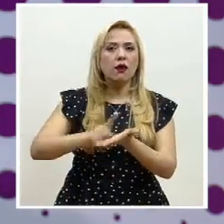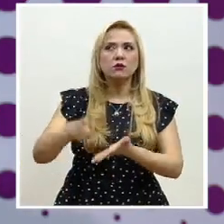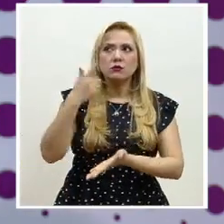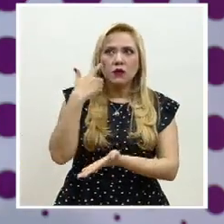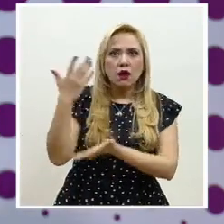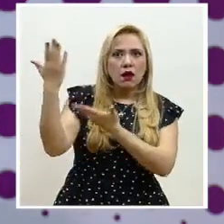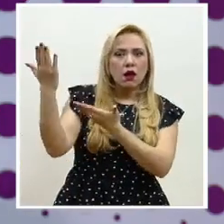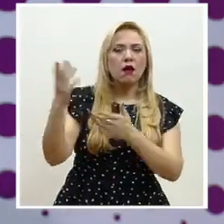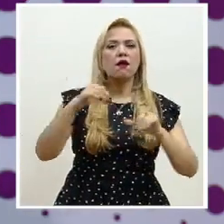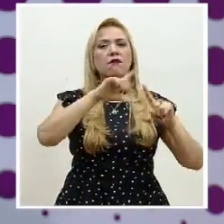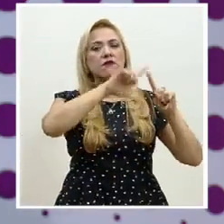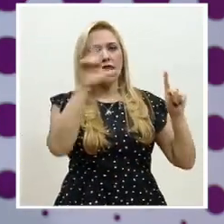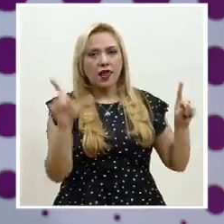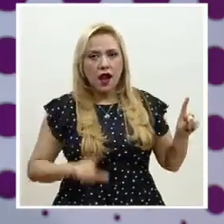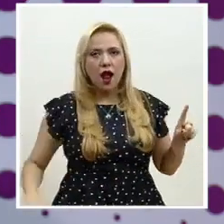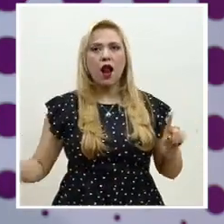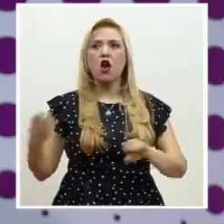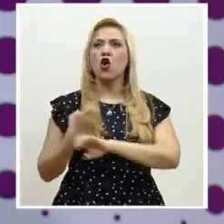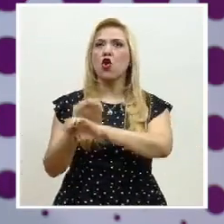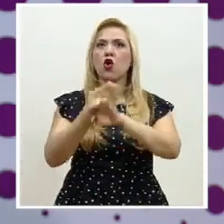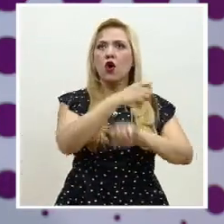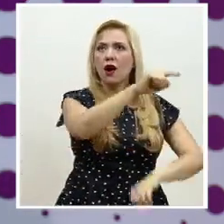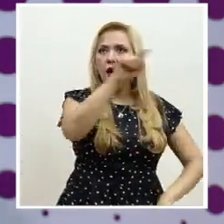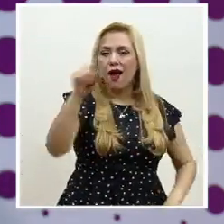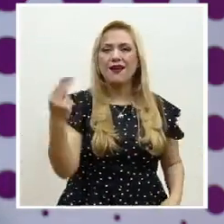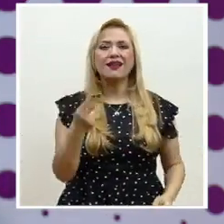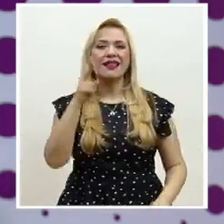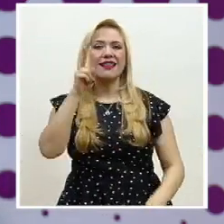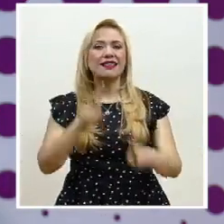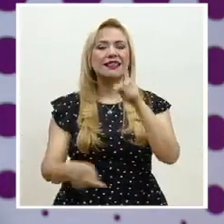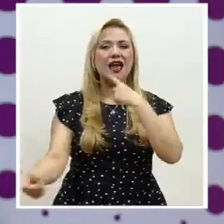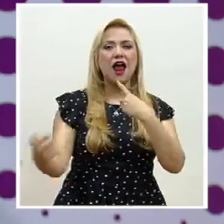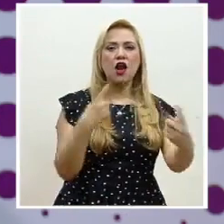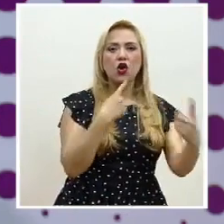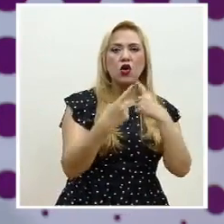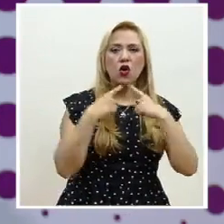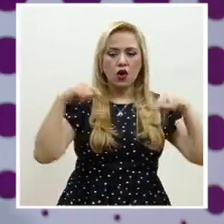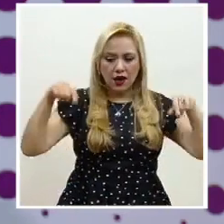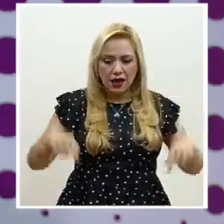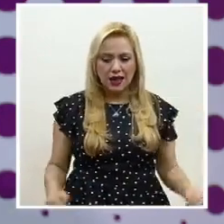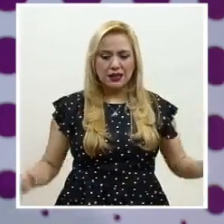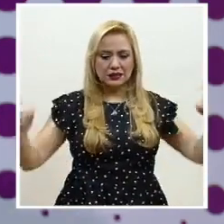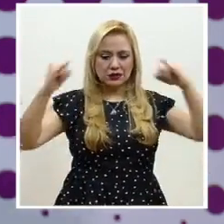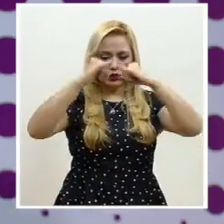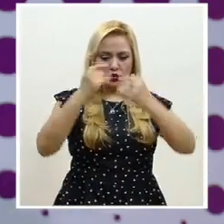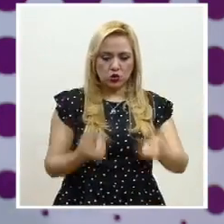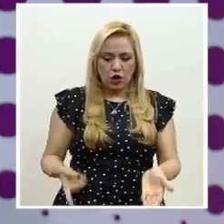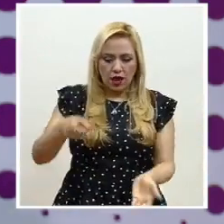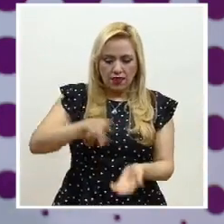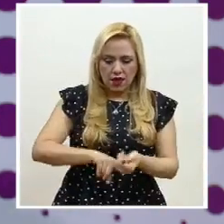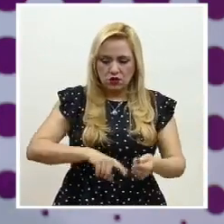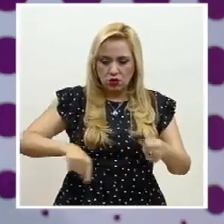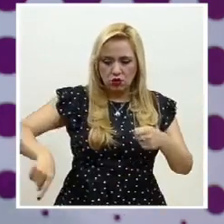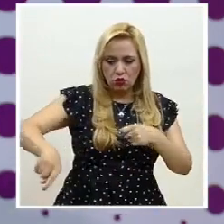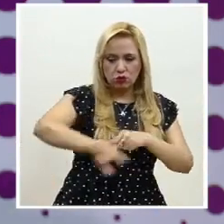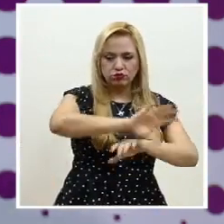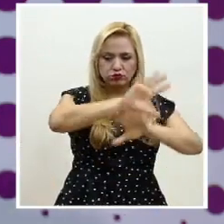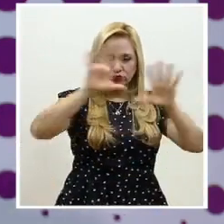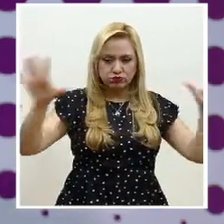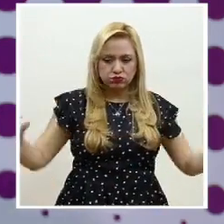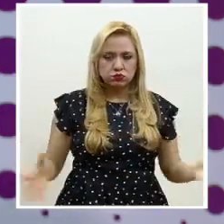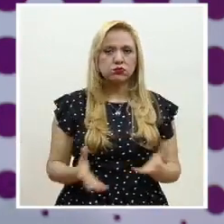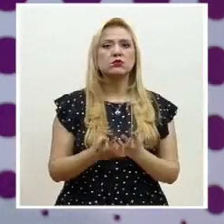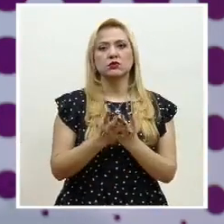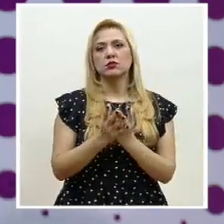al federal, sino también a los locales, en este diálogo interinstitucional, global y nacional que desde mi punto de vista debe